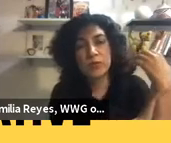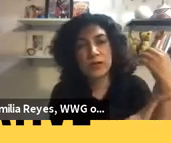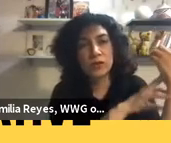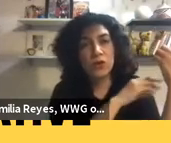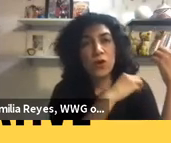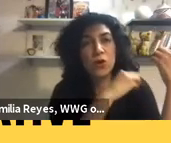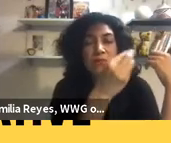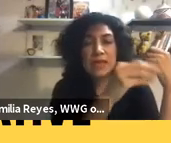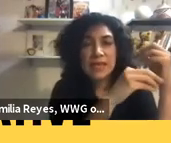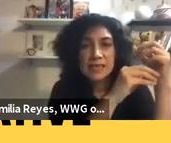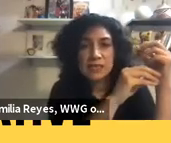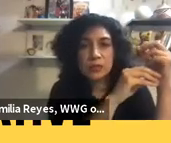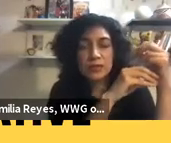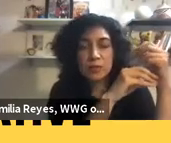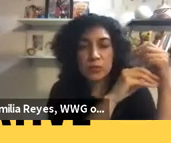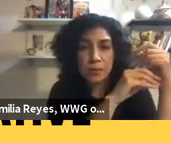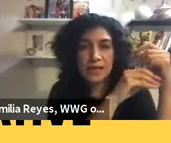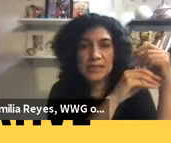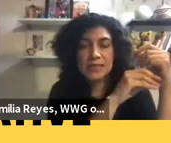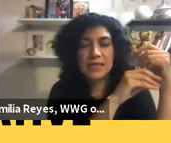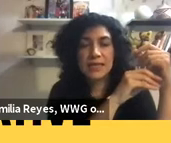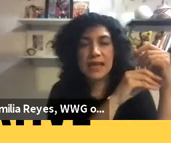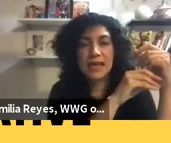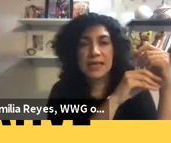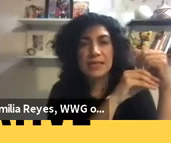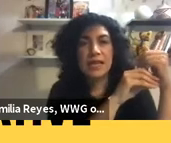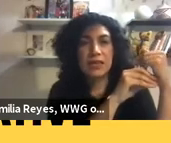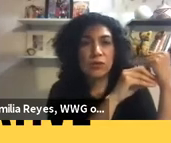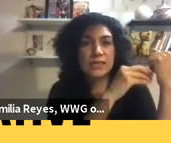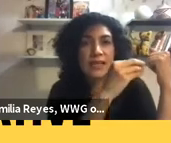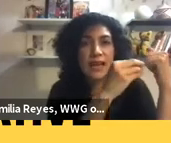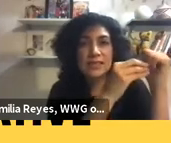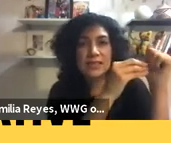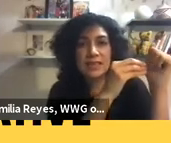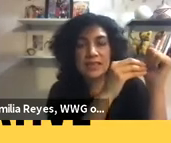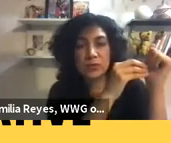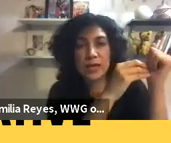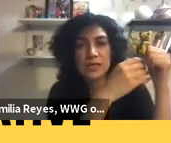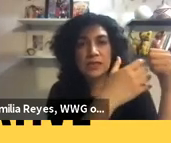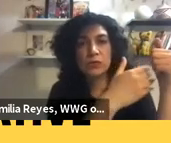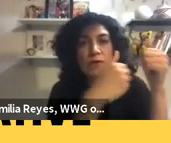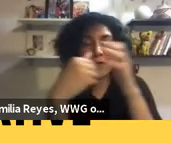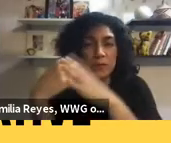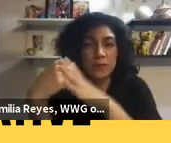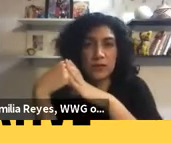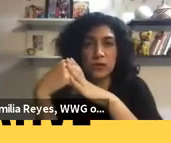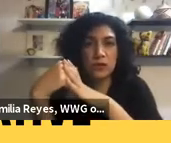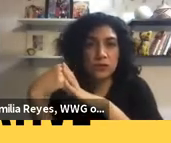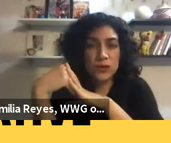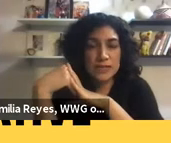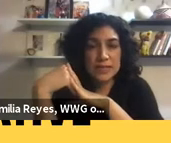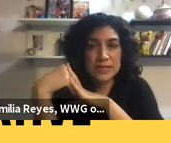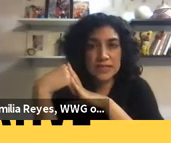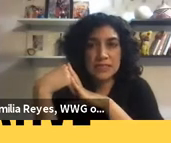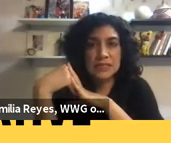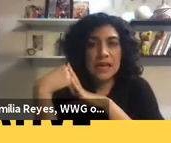estamos promoviendo unas medidas de respuesta mucho más integrales, que no descansen en que las mujeres de nuevo absorben todos los